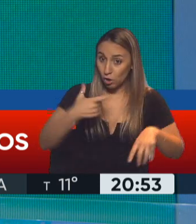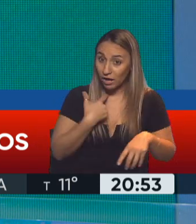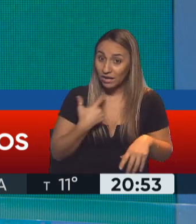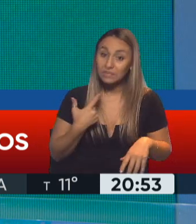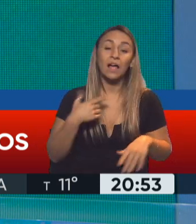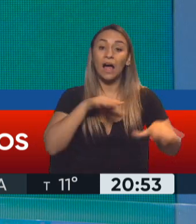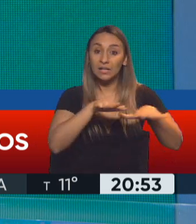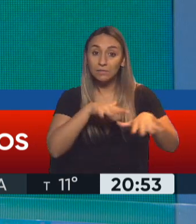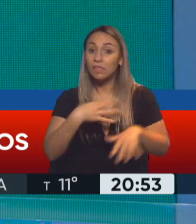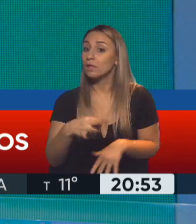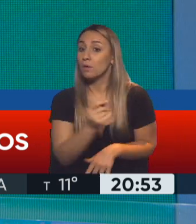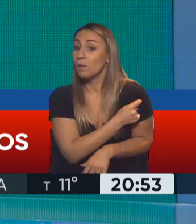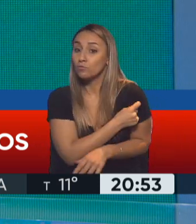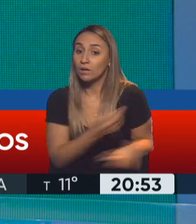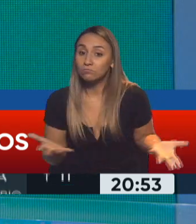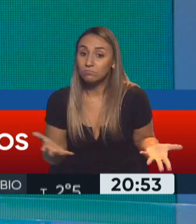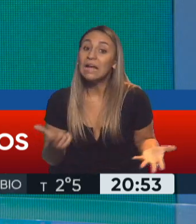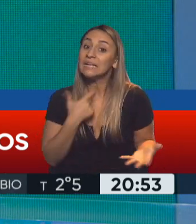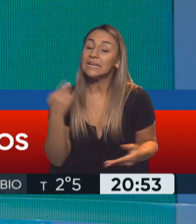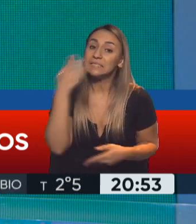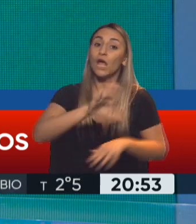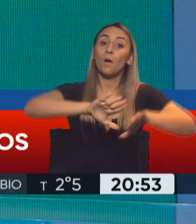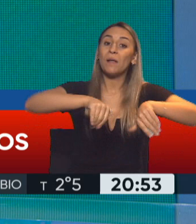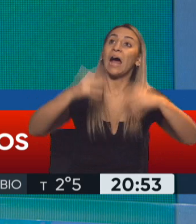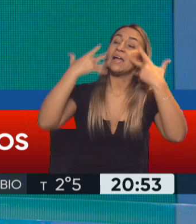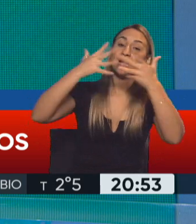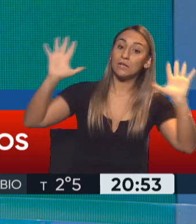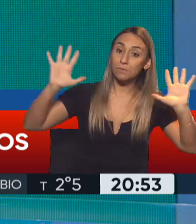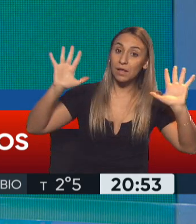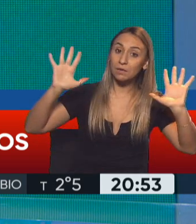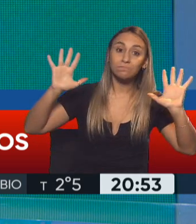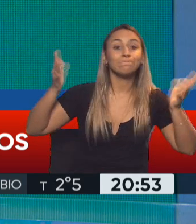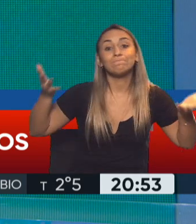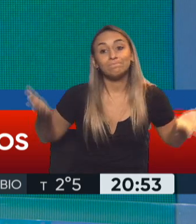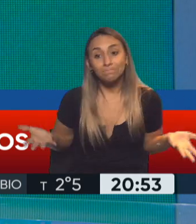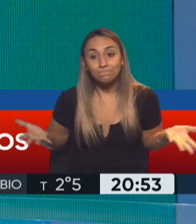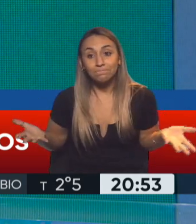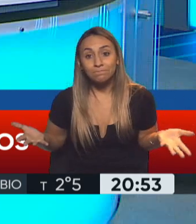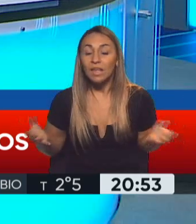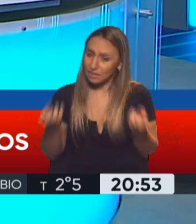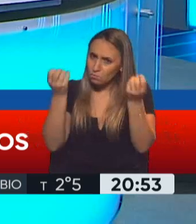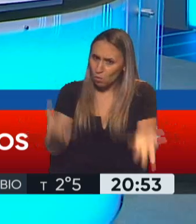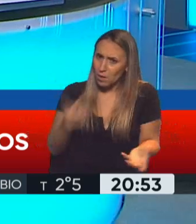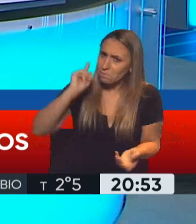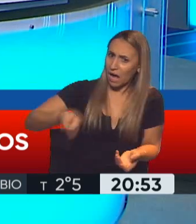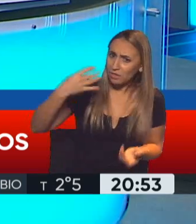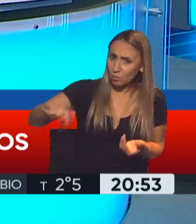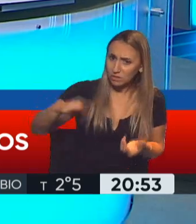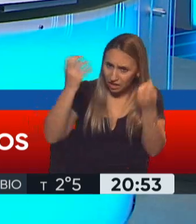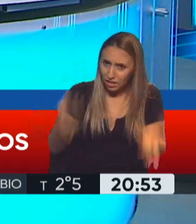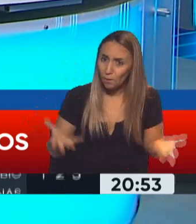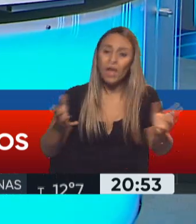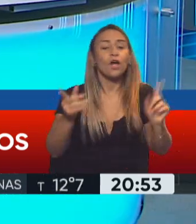alto riesgo te tenés que vacunar quieres ir a la playa al aire largo más tranquilo con tu familia está muy bien que se obligue calendario de